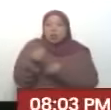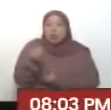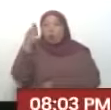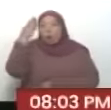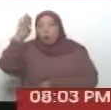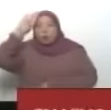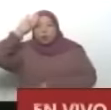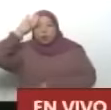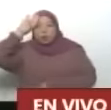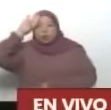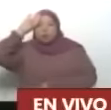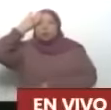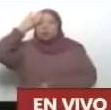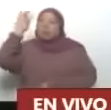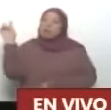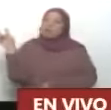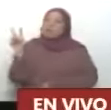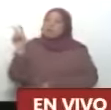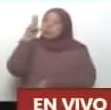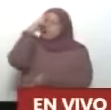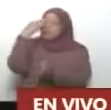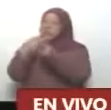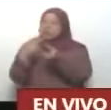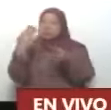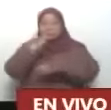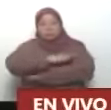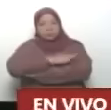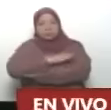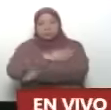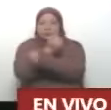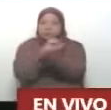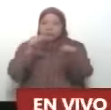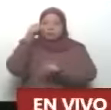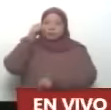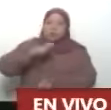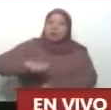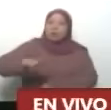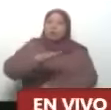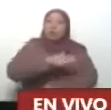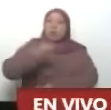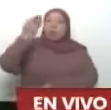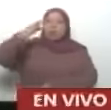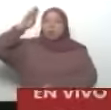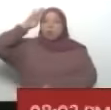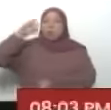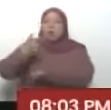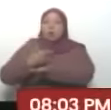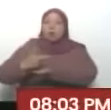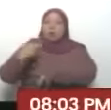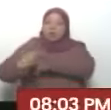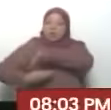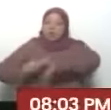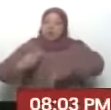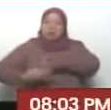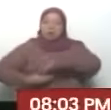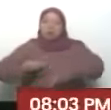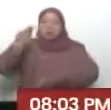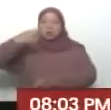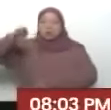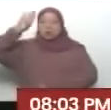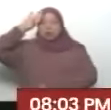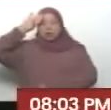en defensa del honor, de la moral del pueblo de Cuba, del gobierno de Cuba y de la Revolución Cubana.